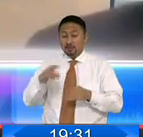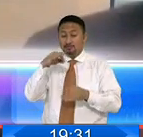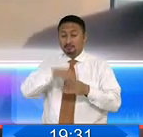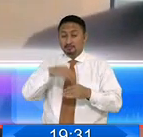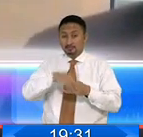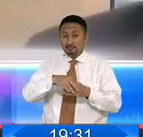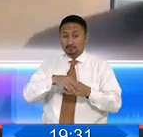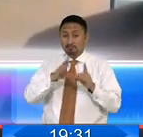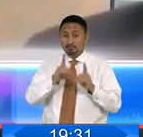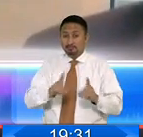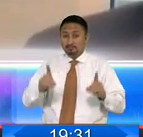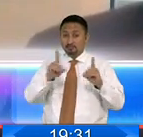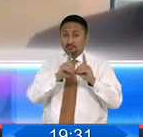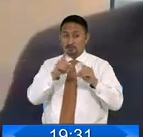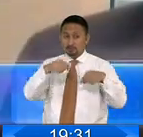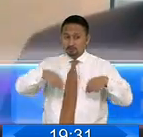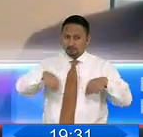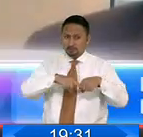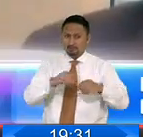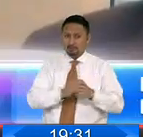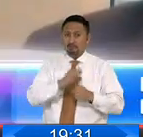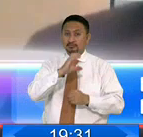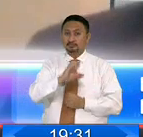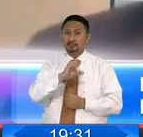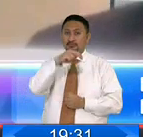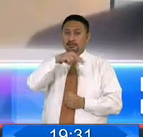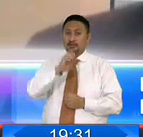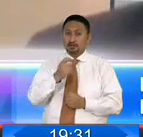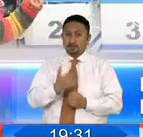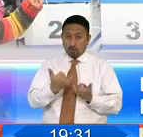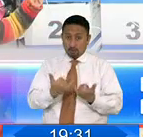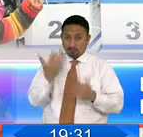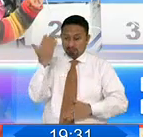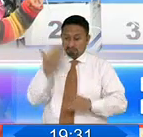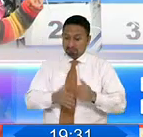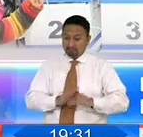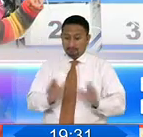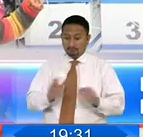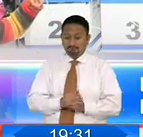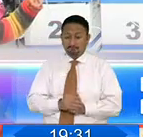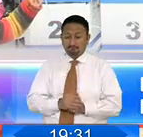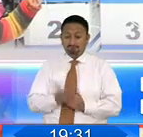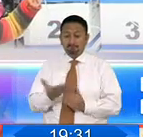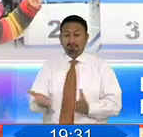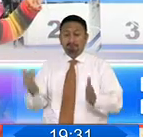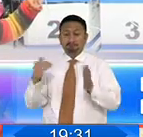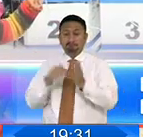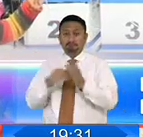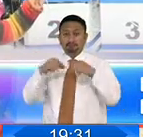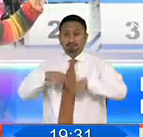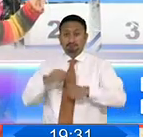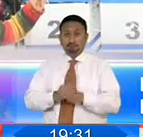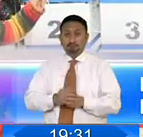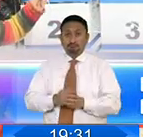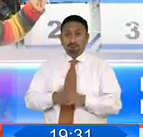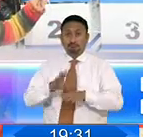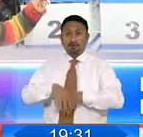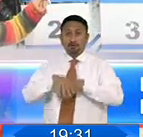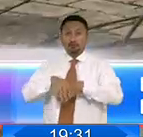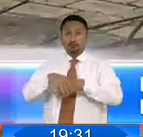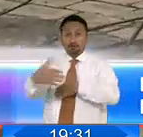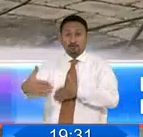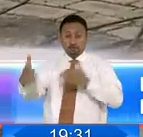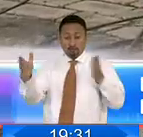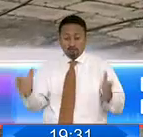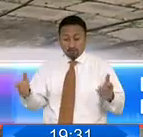numéricos inconsistencias en el cnt ya se han finiquitado es decir nuevamente veremos desfilando ahí ya q pérez con cajas